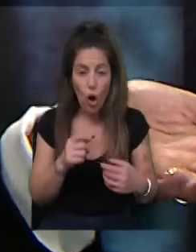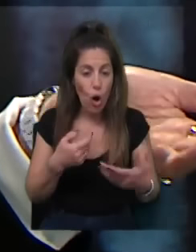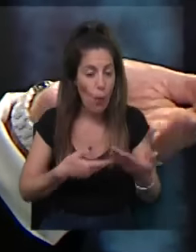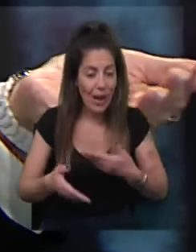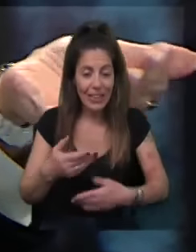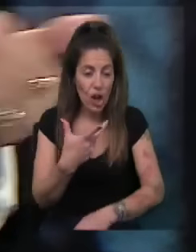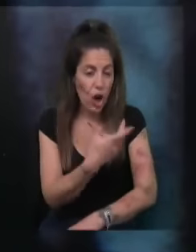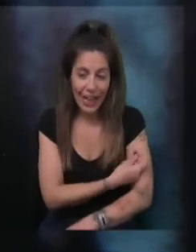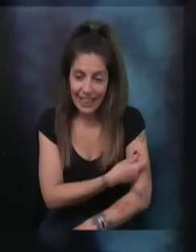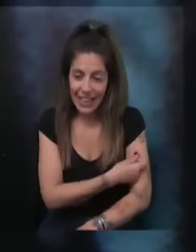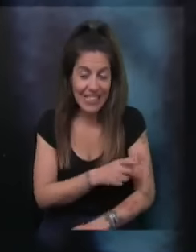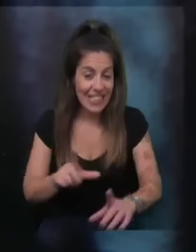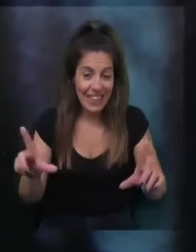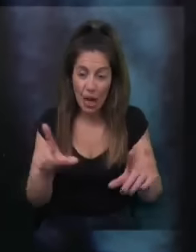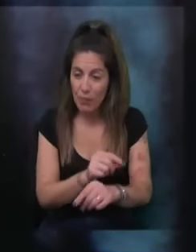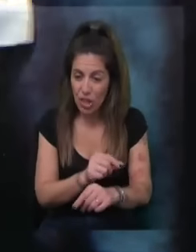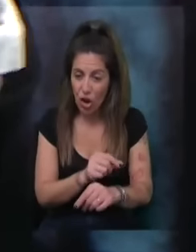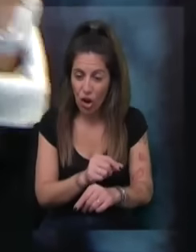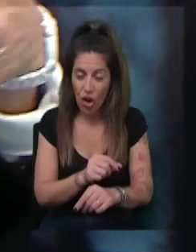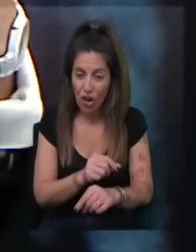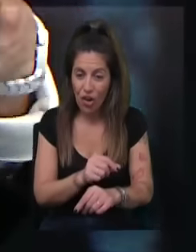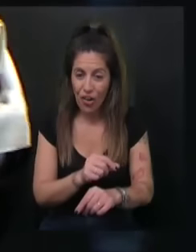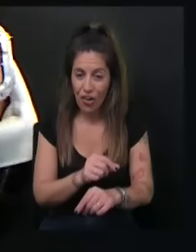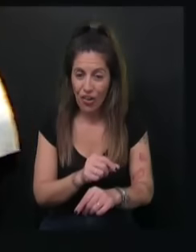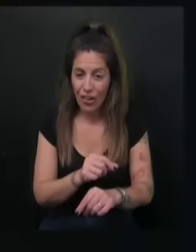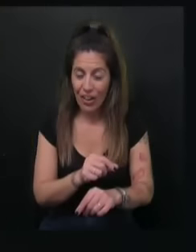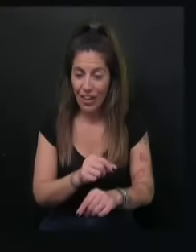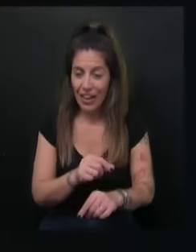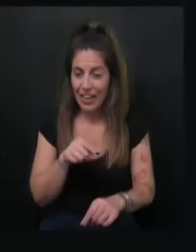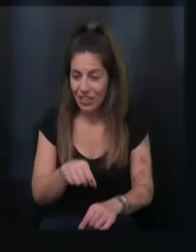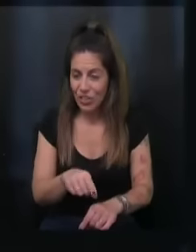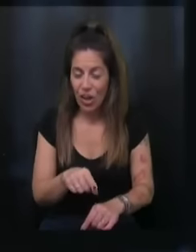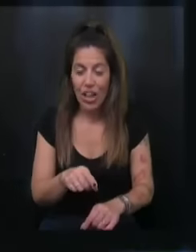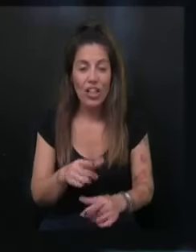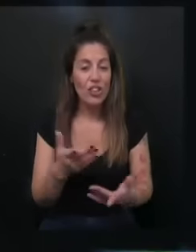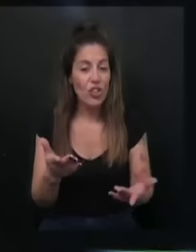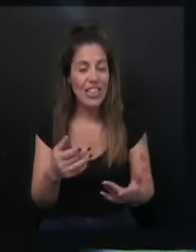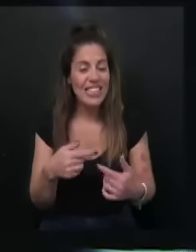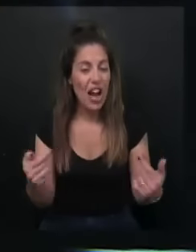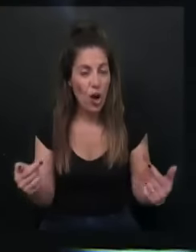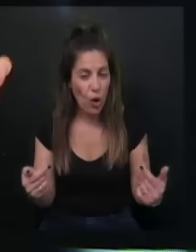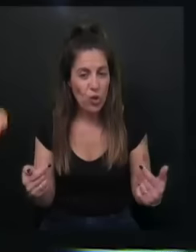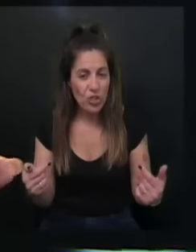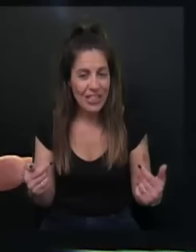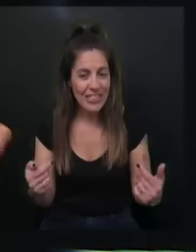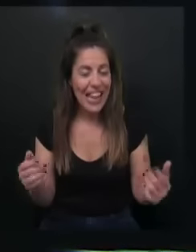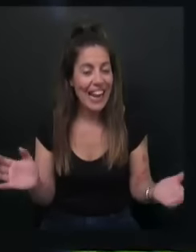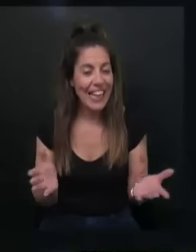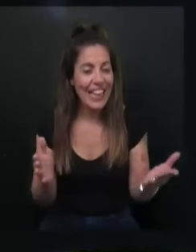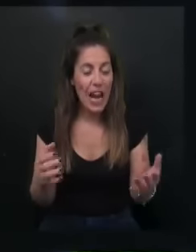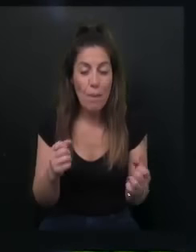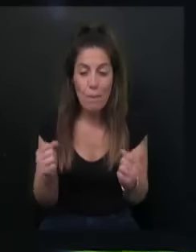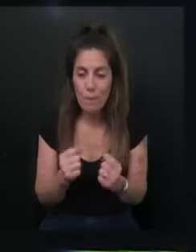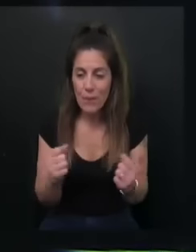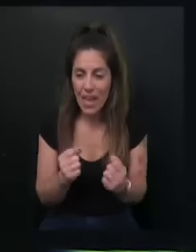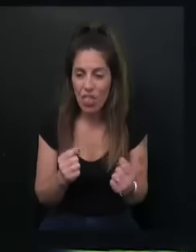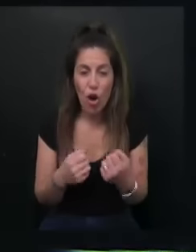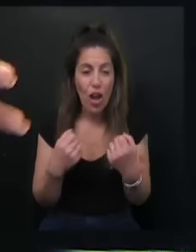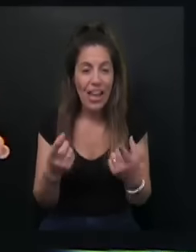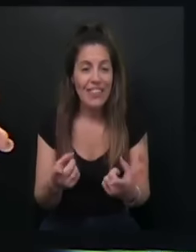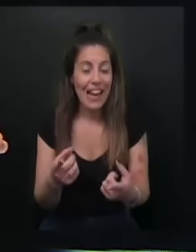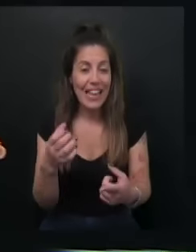Dr entonces todo eso es mucha cosa generar miedo y meterle a las